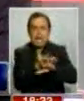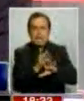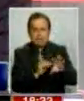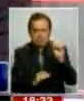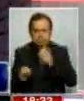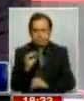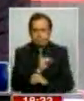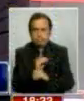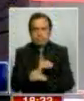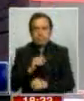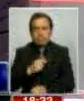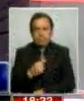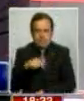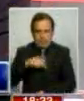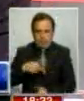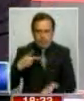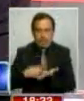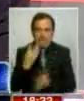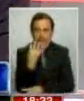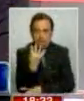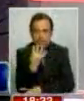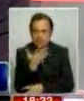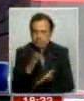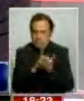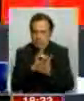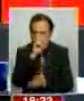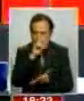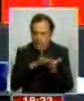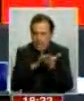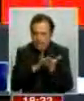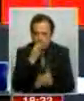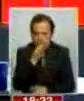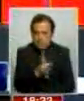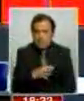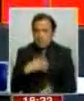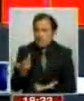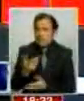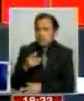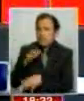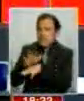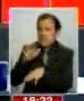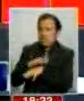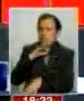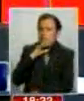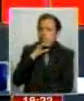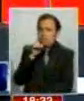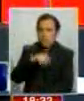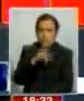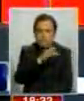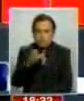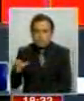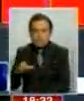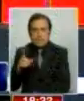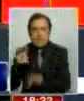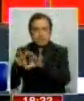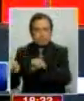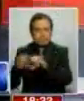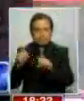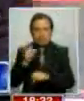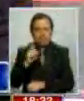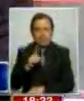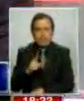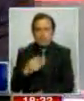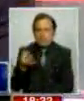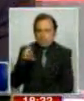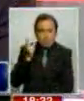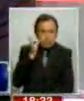nos interesa que en el 2014 estén vigentes. Déjame darte una. Pero, ministro, ¿basta escuchar 15 minutos a las personas que están en desacuerdo en el Congreso?